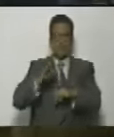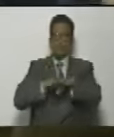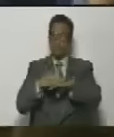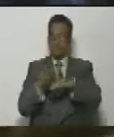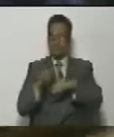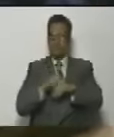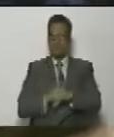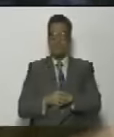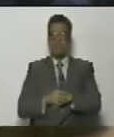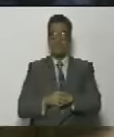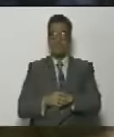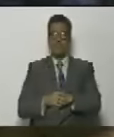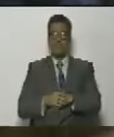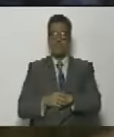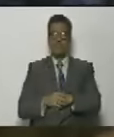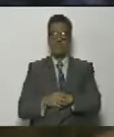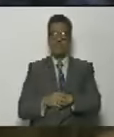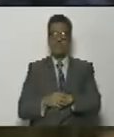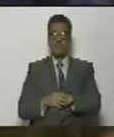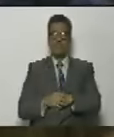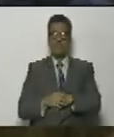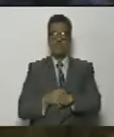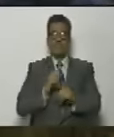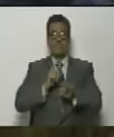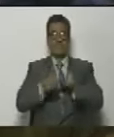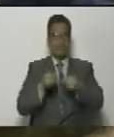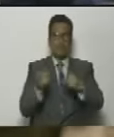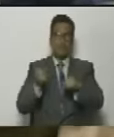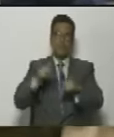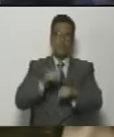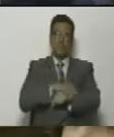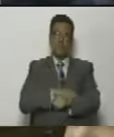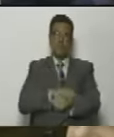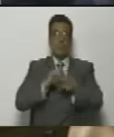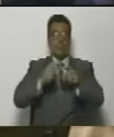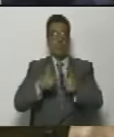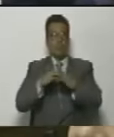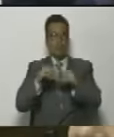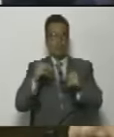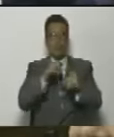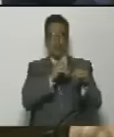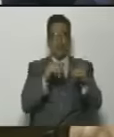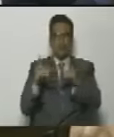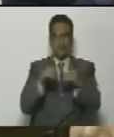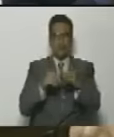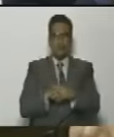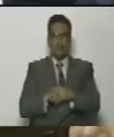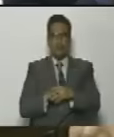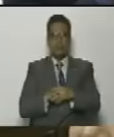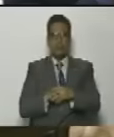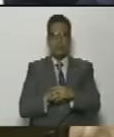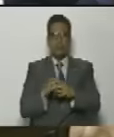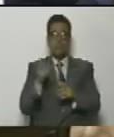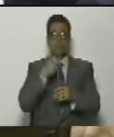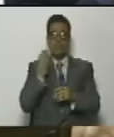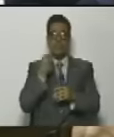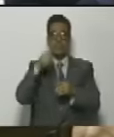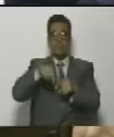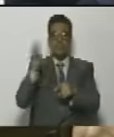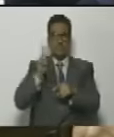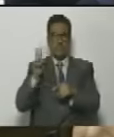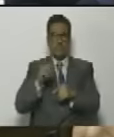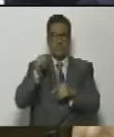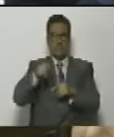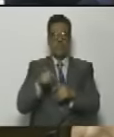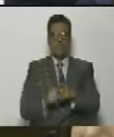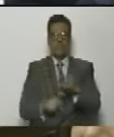fue desde hace un par de meses que empezó toda una discusión desde el Congreso Juventud Venezuela,